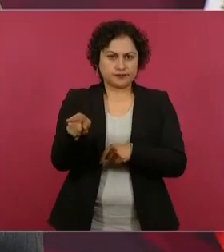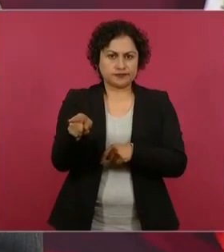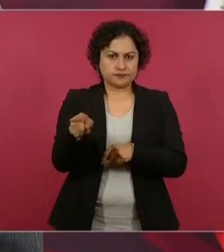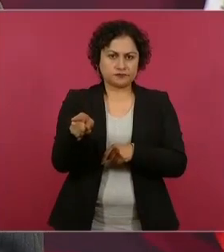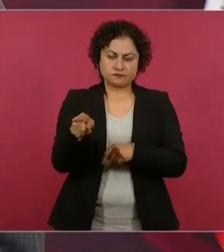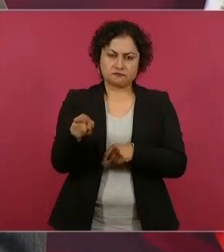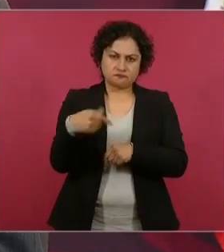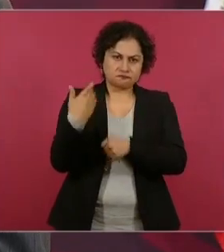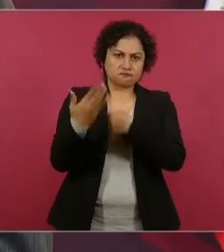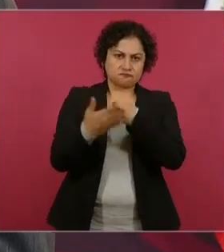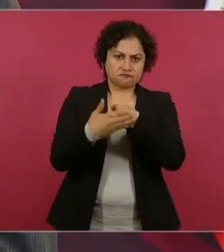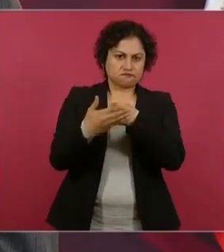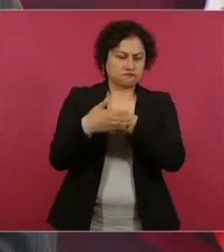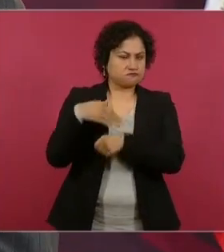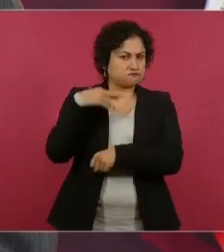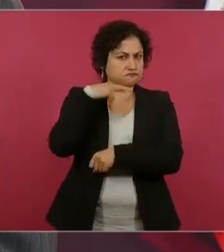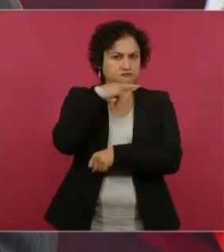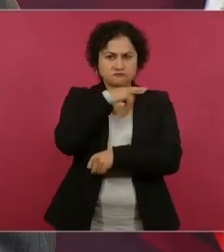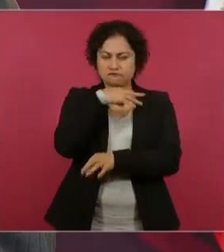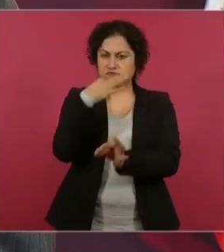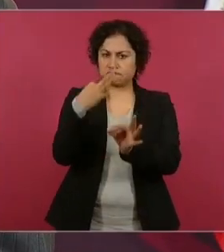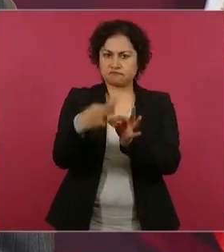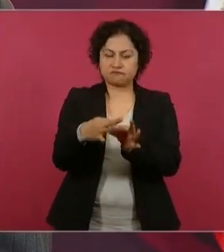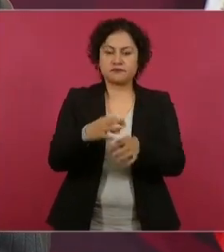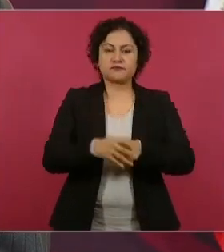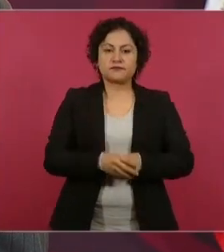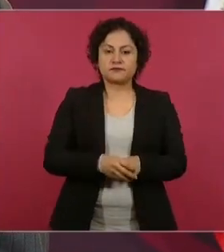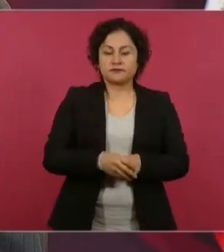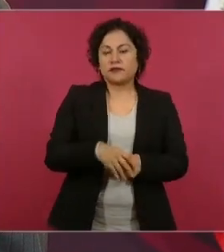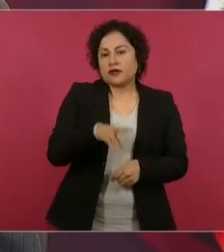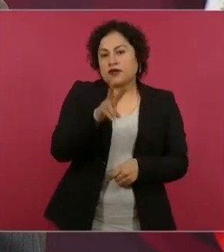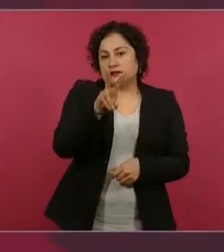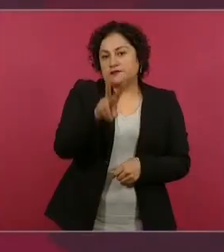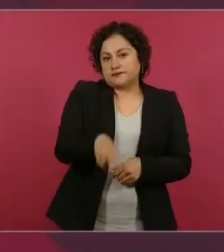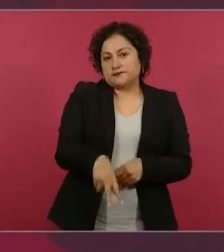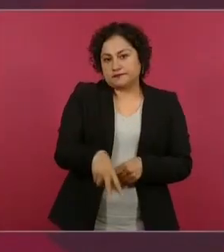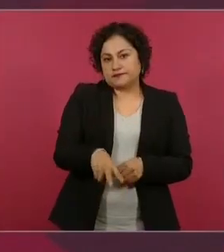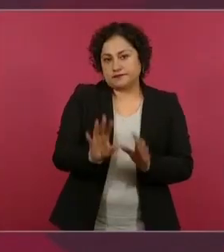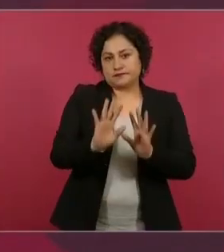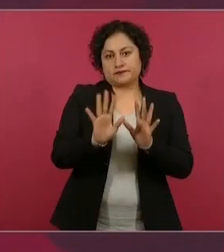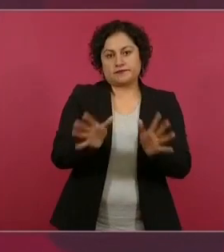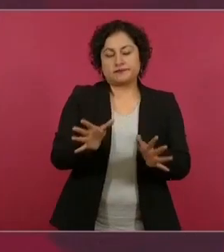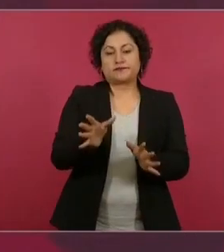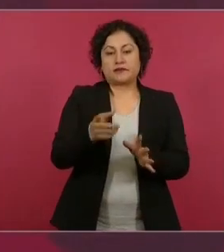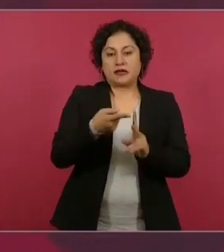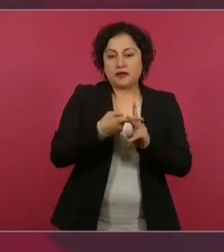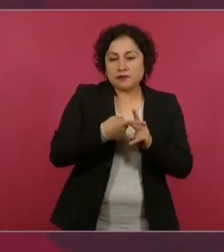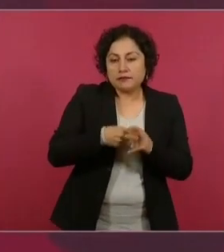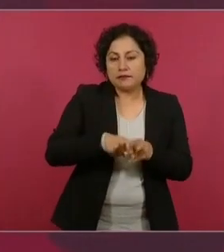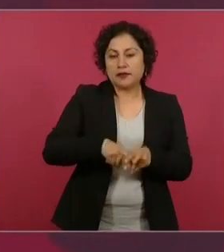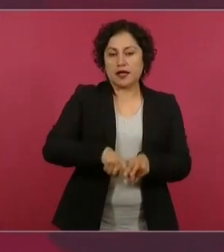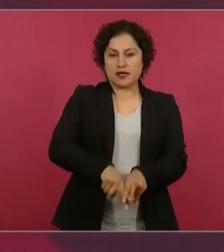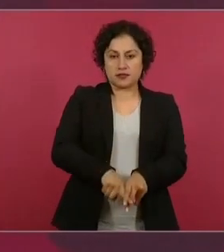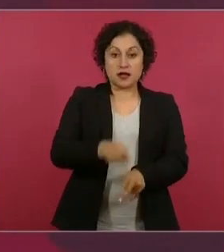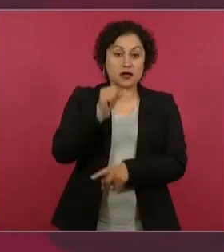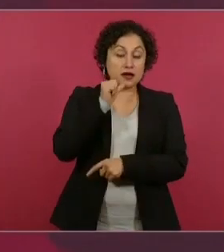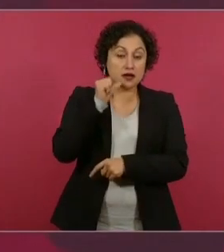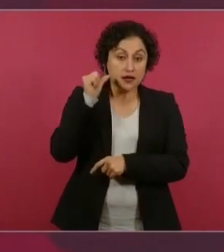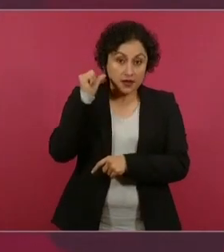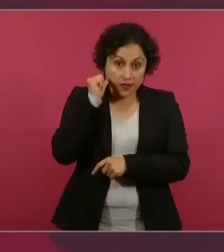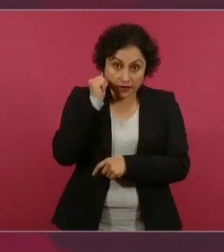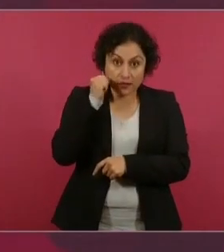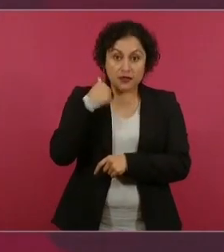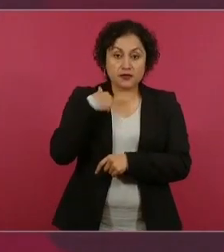pie. Estamos empezando, apenas hablé ayer con estos